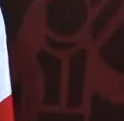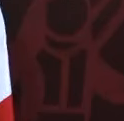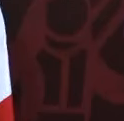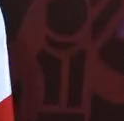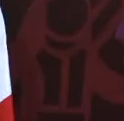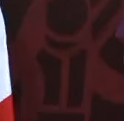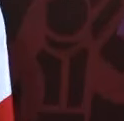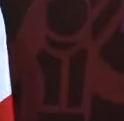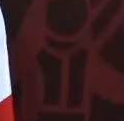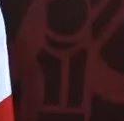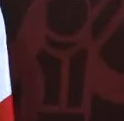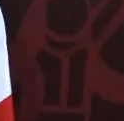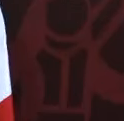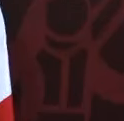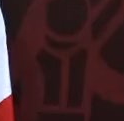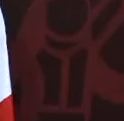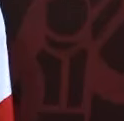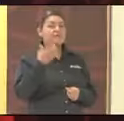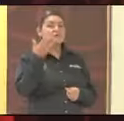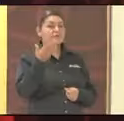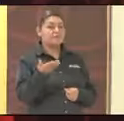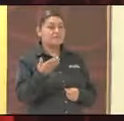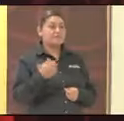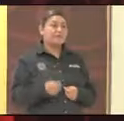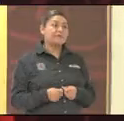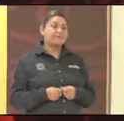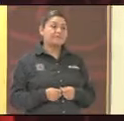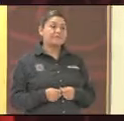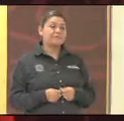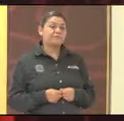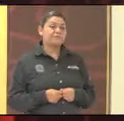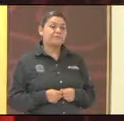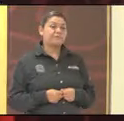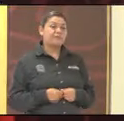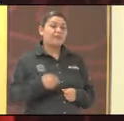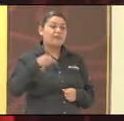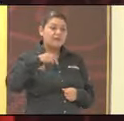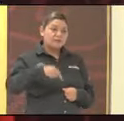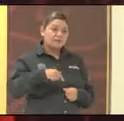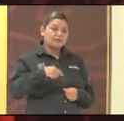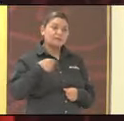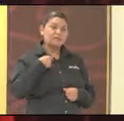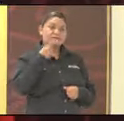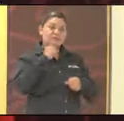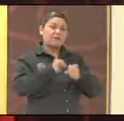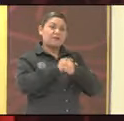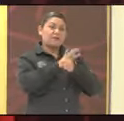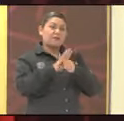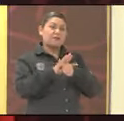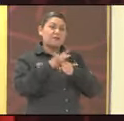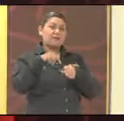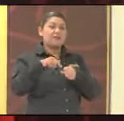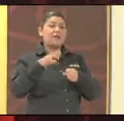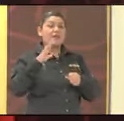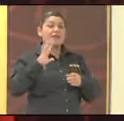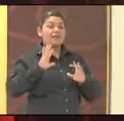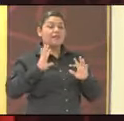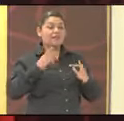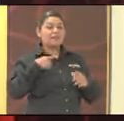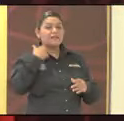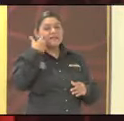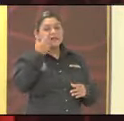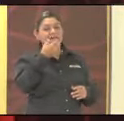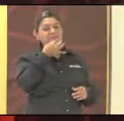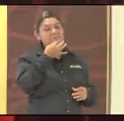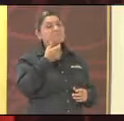reciban directamente sus solicitudes. Y en el reporte COVID, pues quiero comentar que